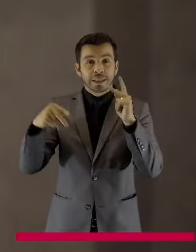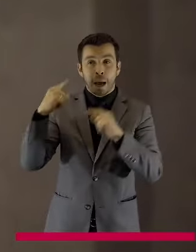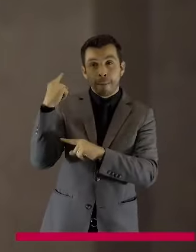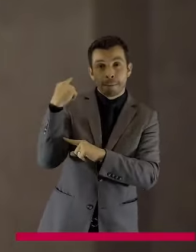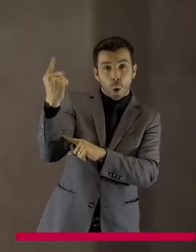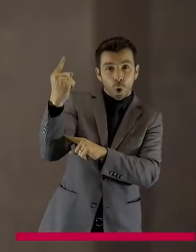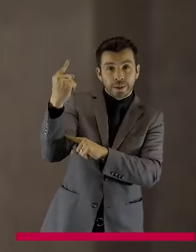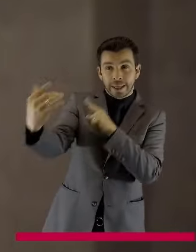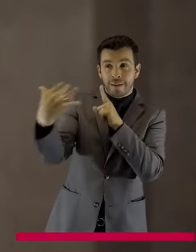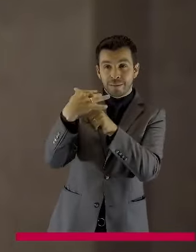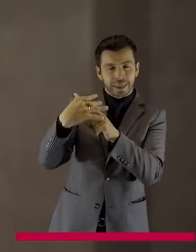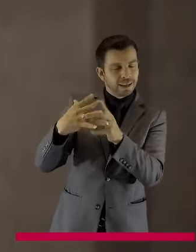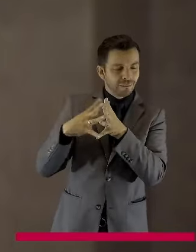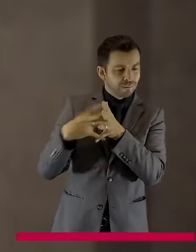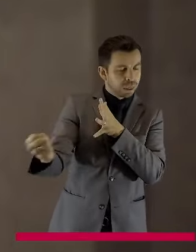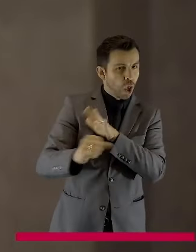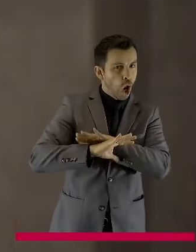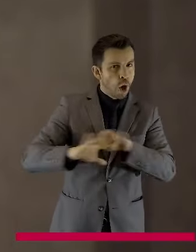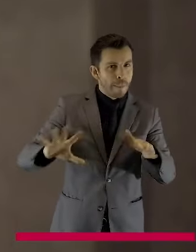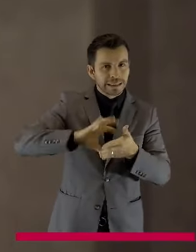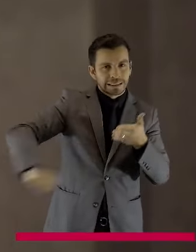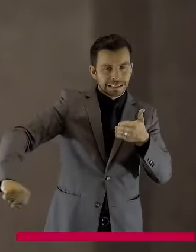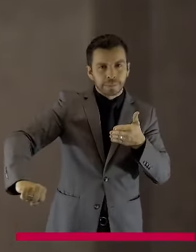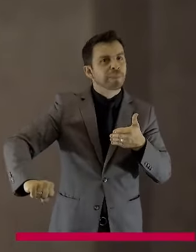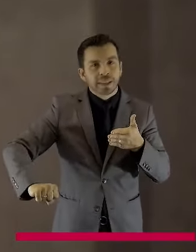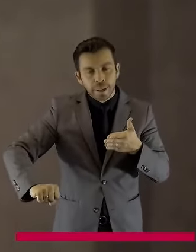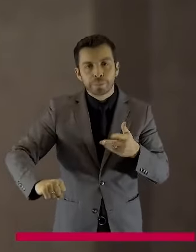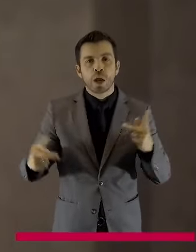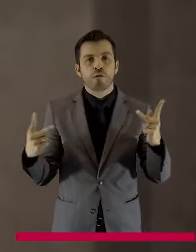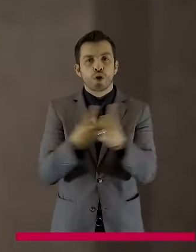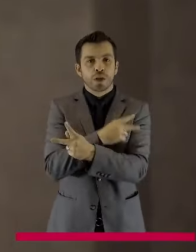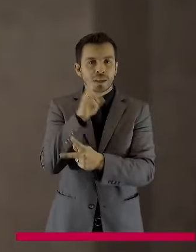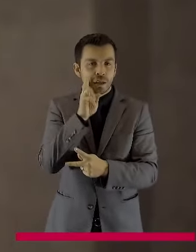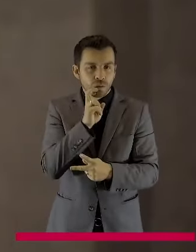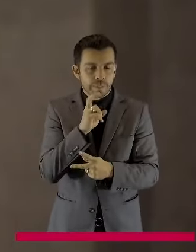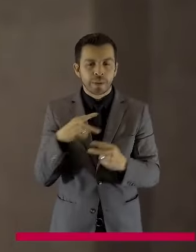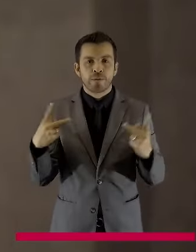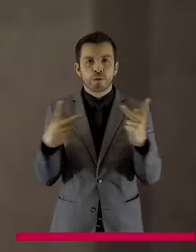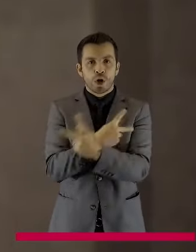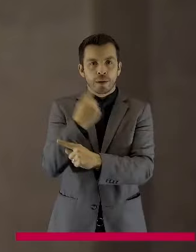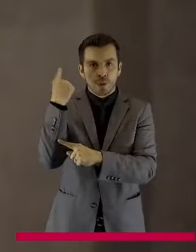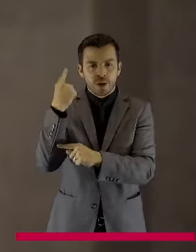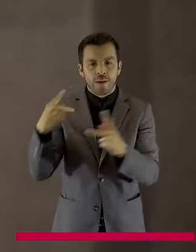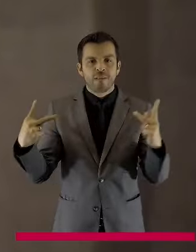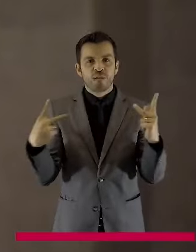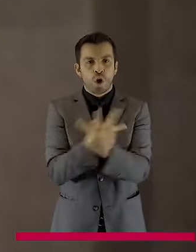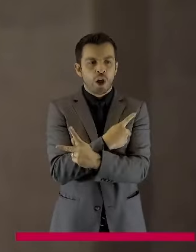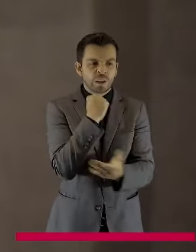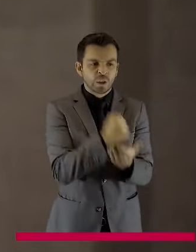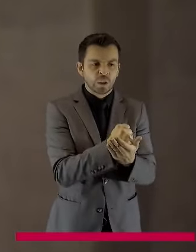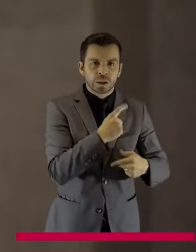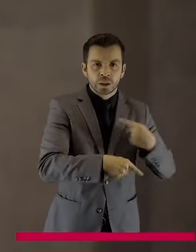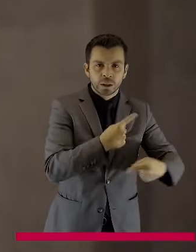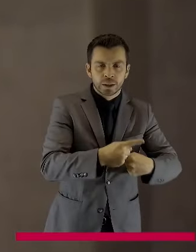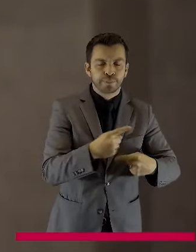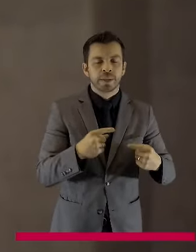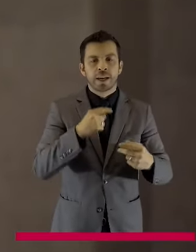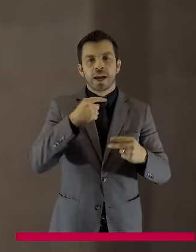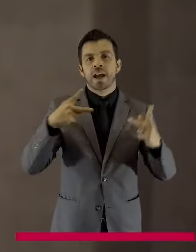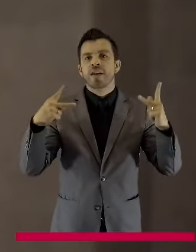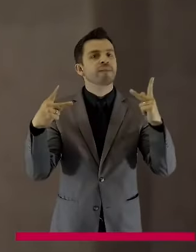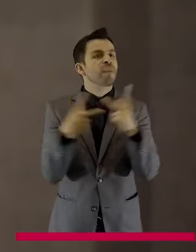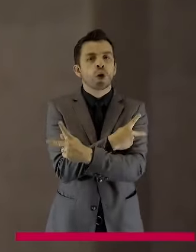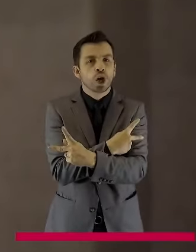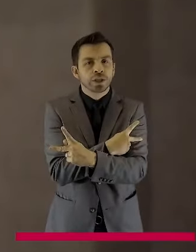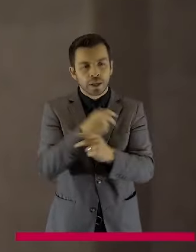para erradicar la violencia política, violencia sexual, violencia reproductiva y violencias